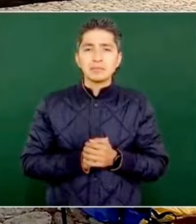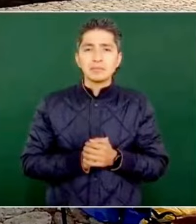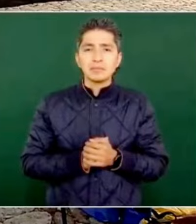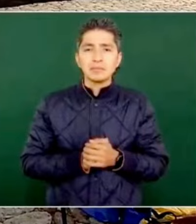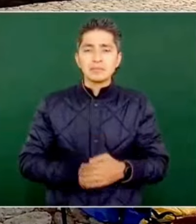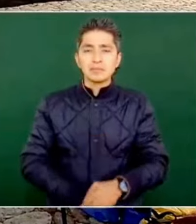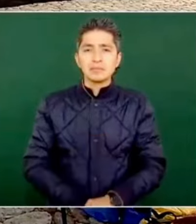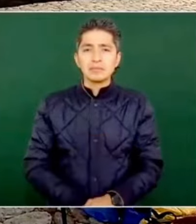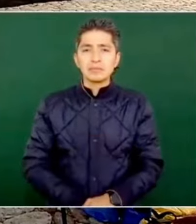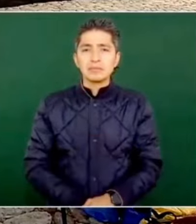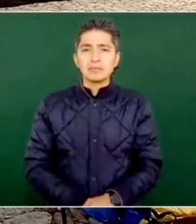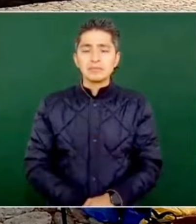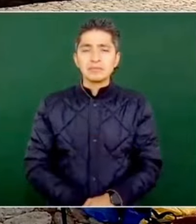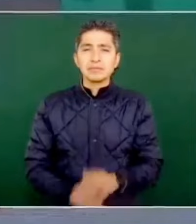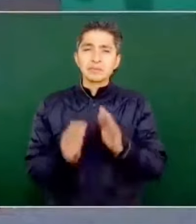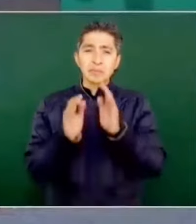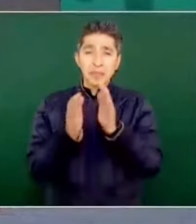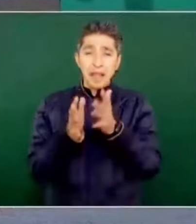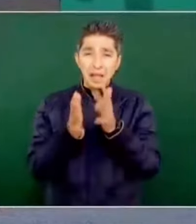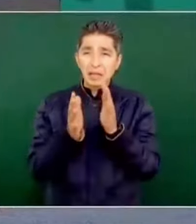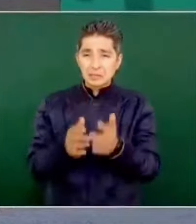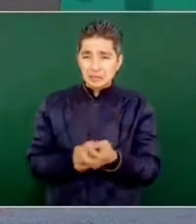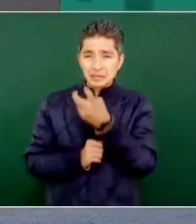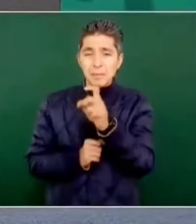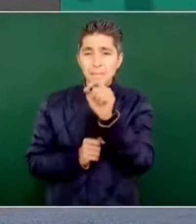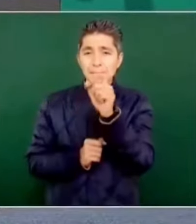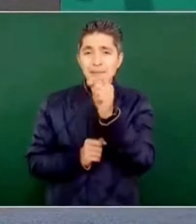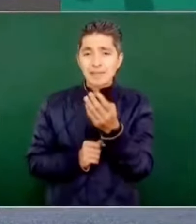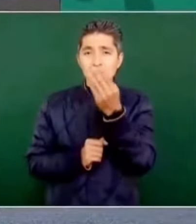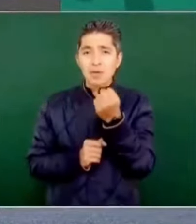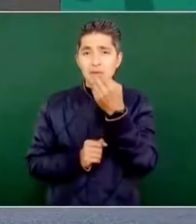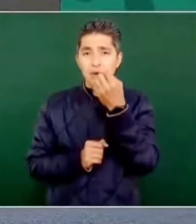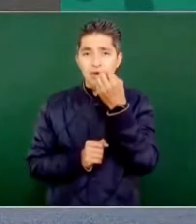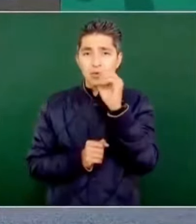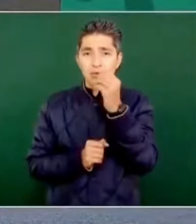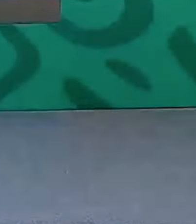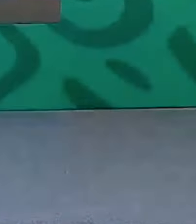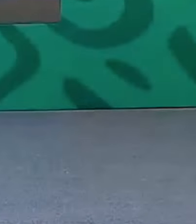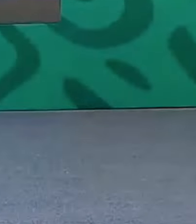Peña Ya esto es el 29 de